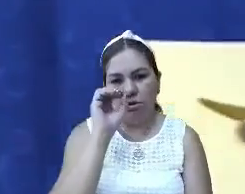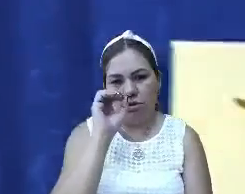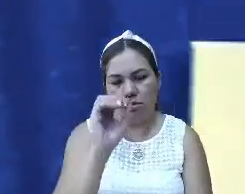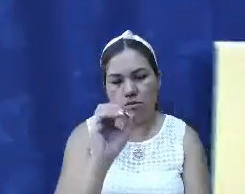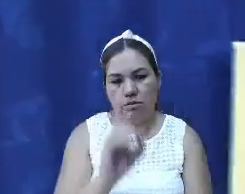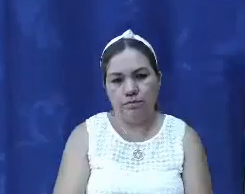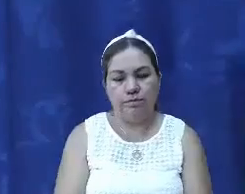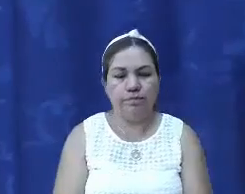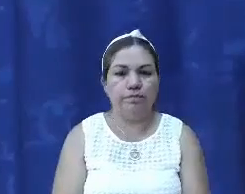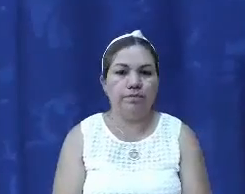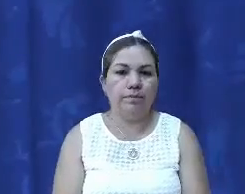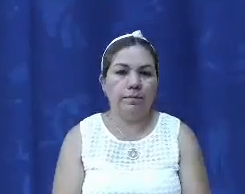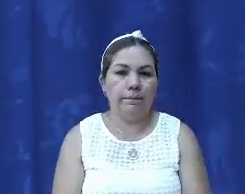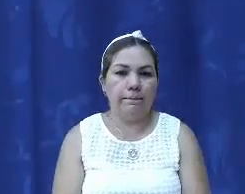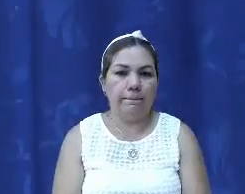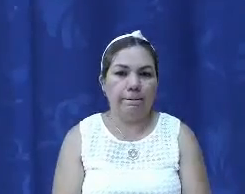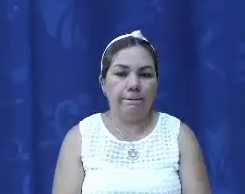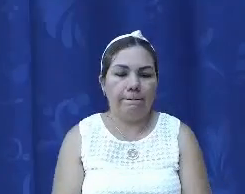Ok,